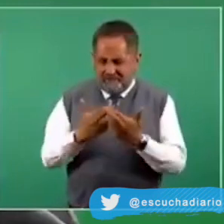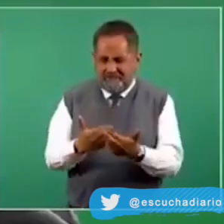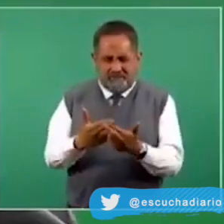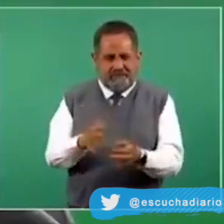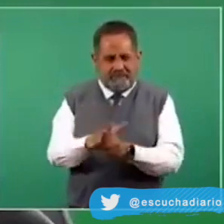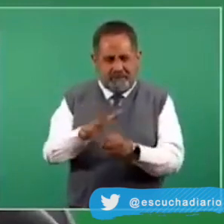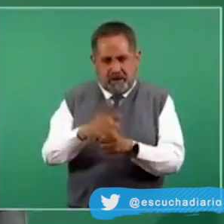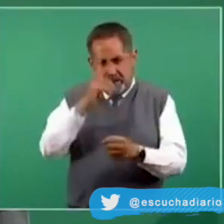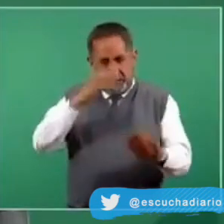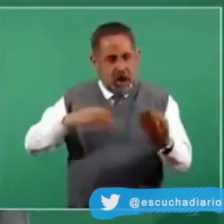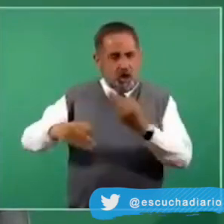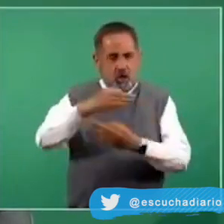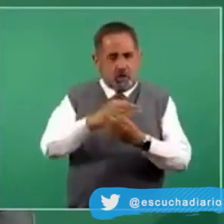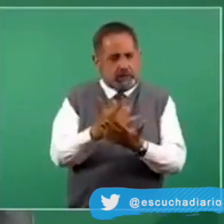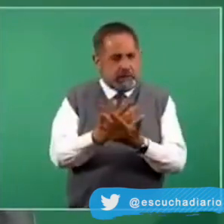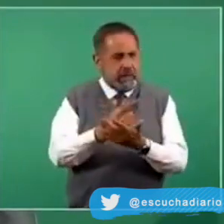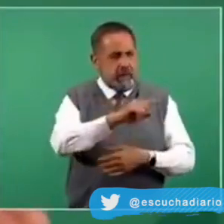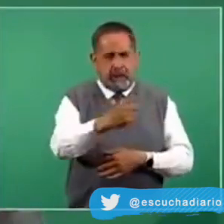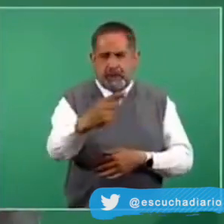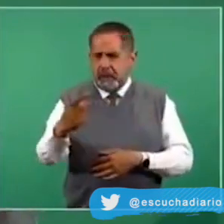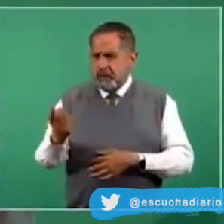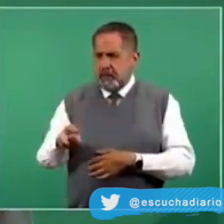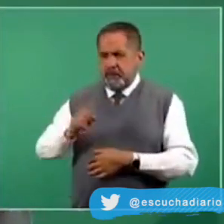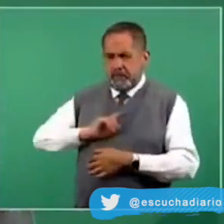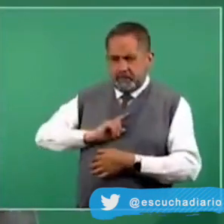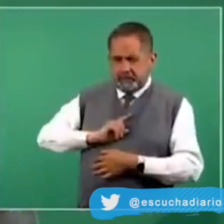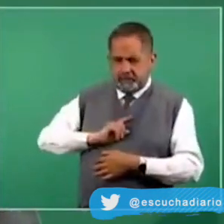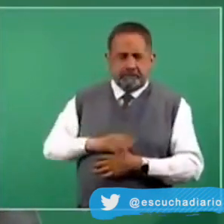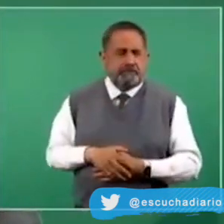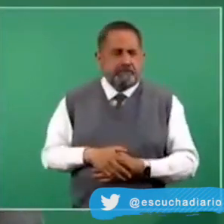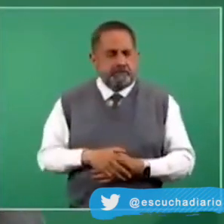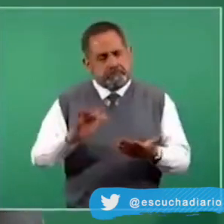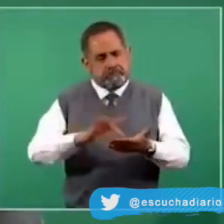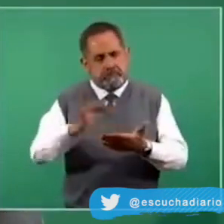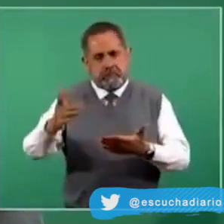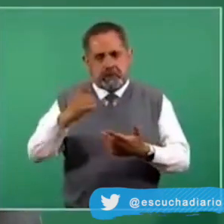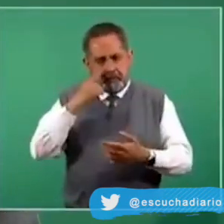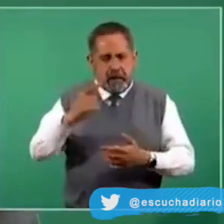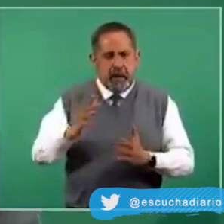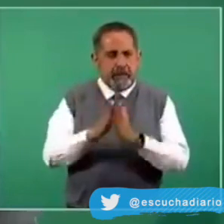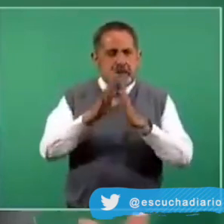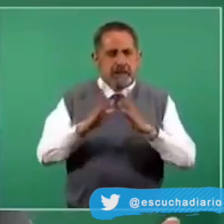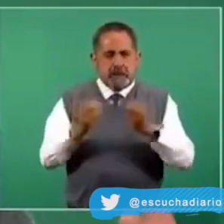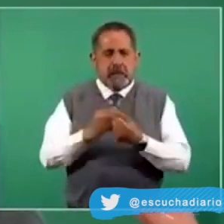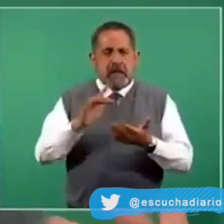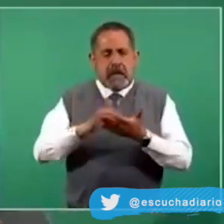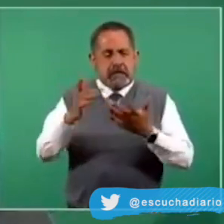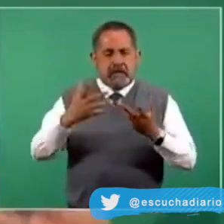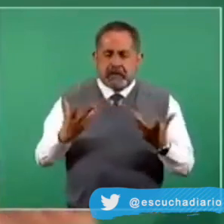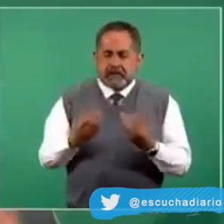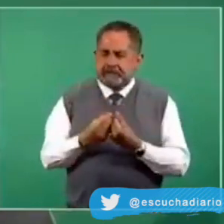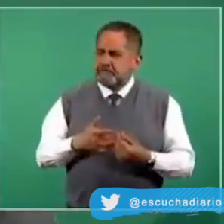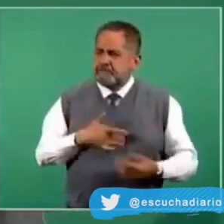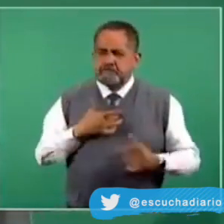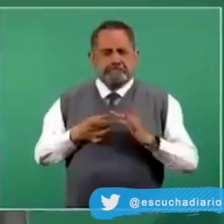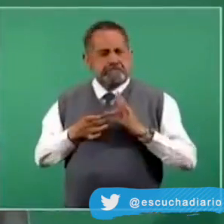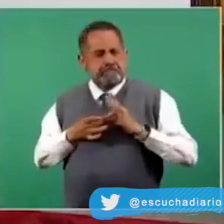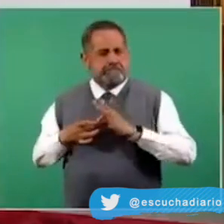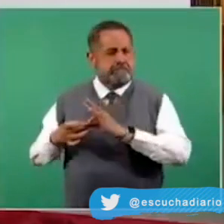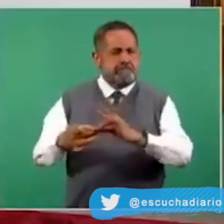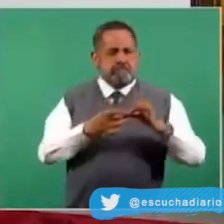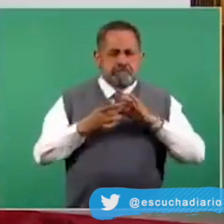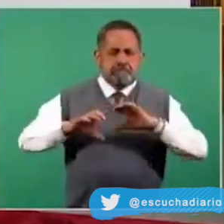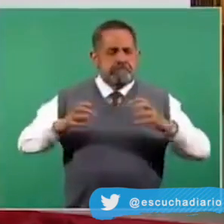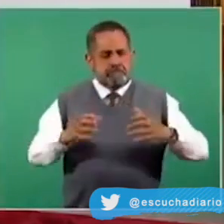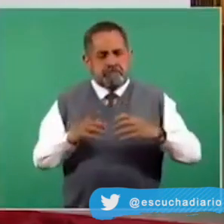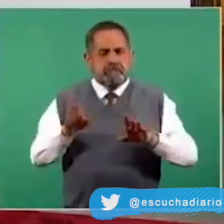todas y todos. Espere su turno y gracias por la colaboración que ha tenido, gracias por este sentido de unidad, de solidaridad